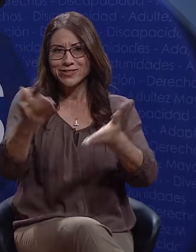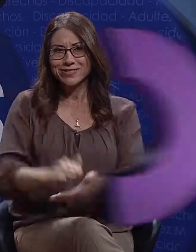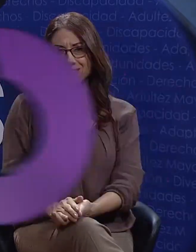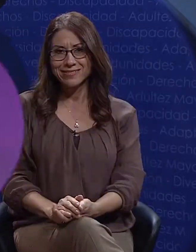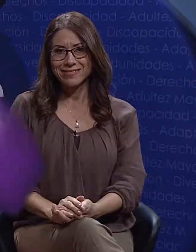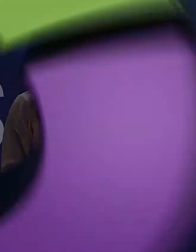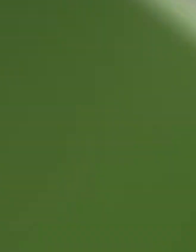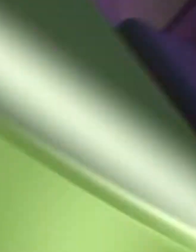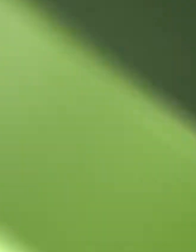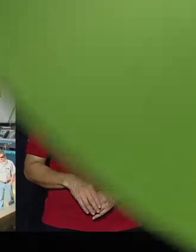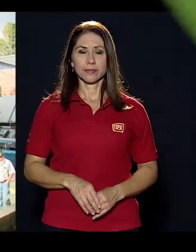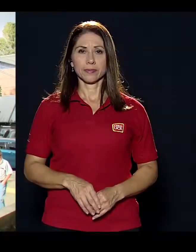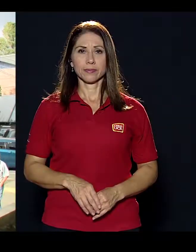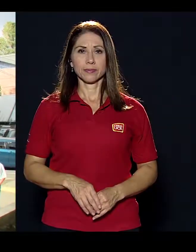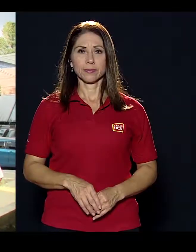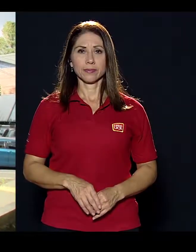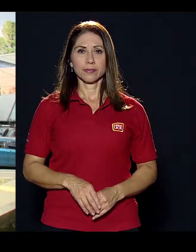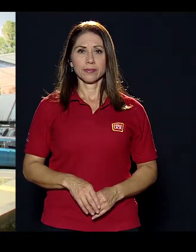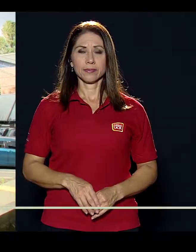continuación.